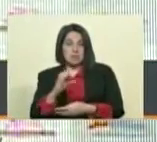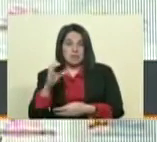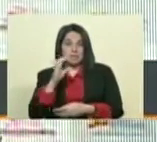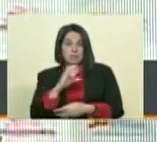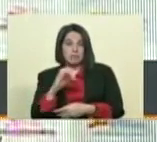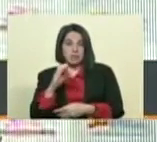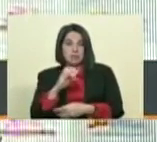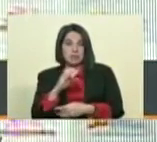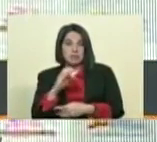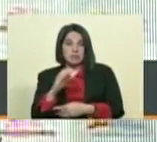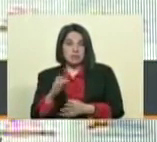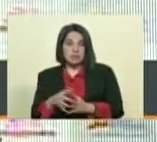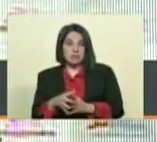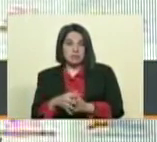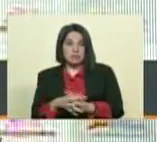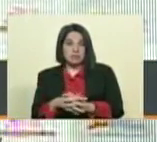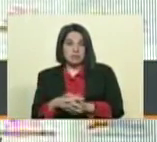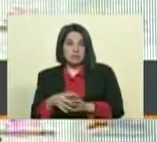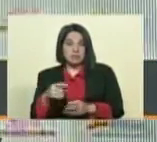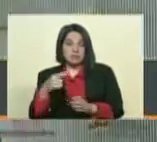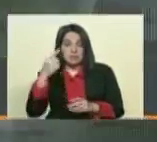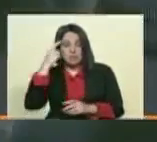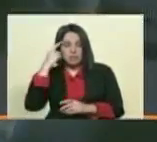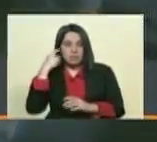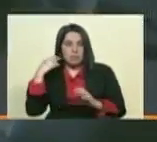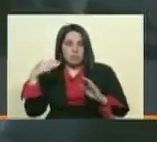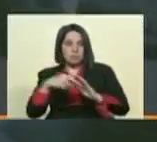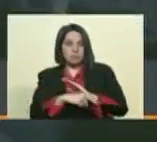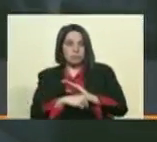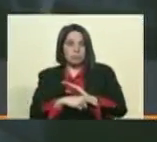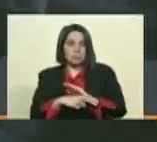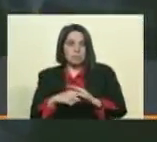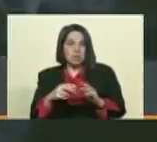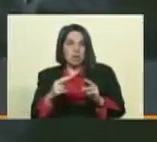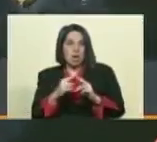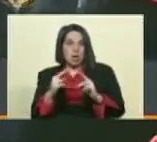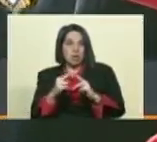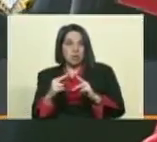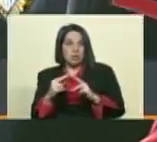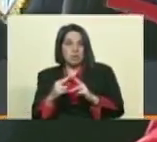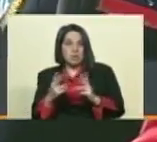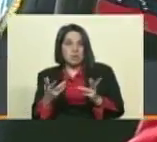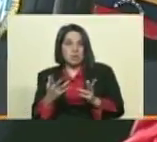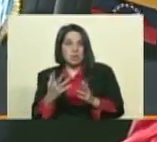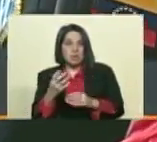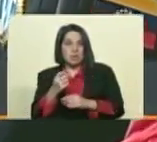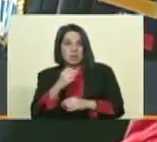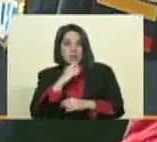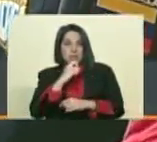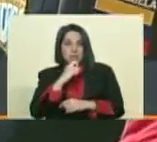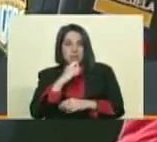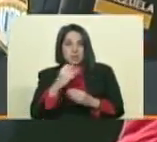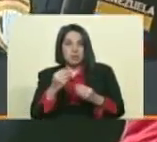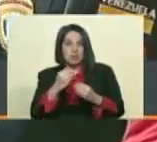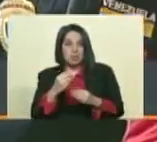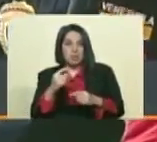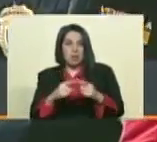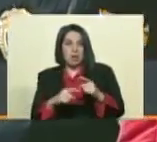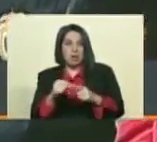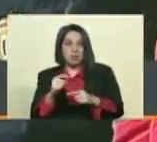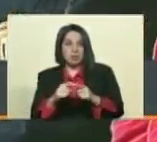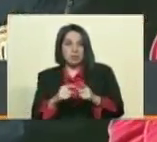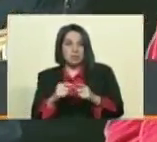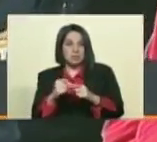que con mayor profundidad entran en contacto con el fenómeno de la criminalidad, del criminal, del